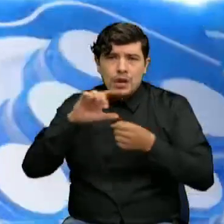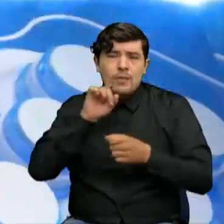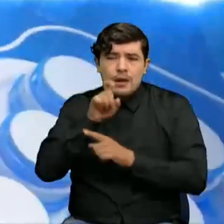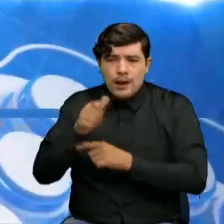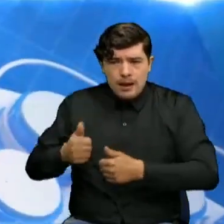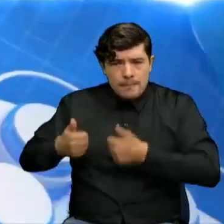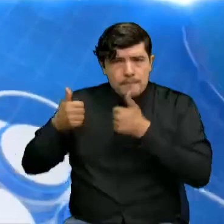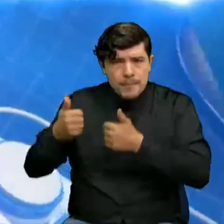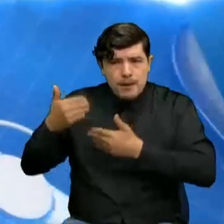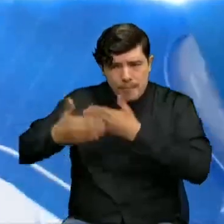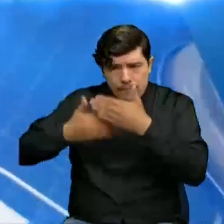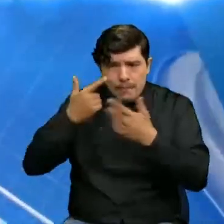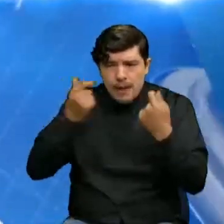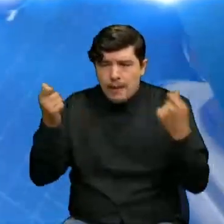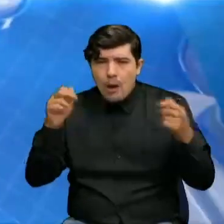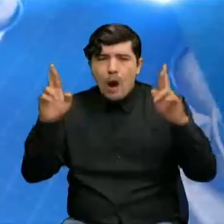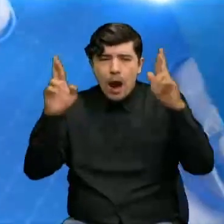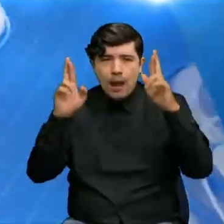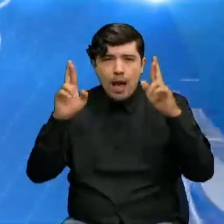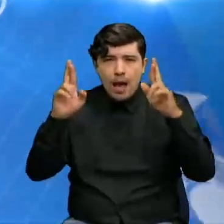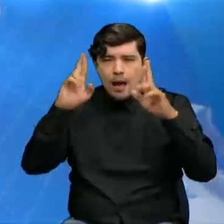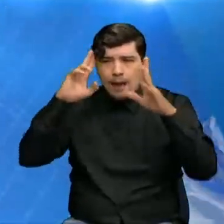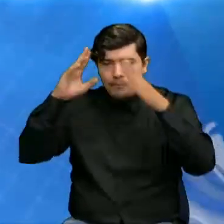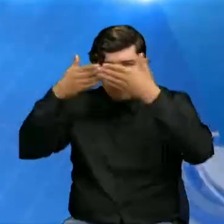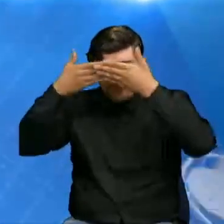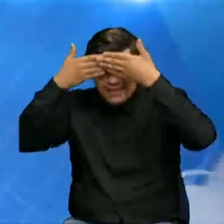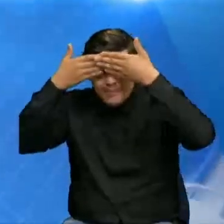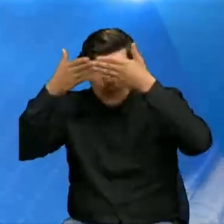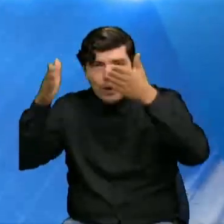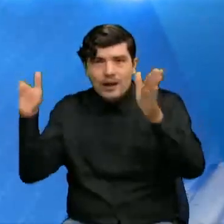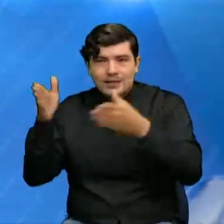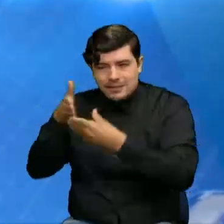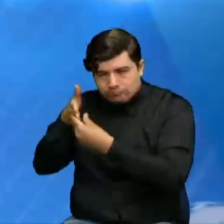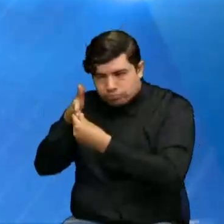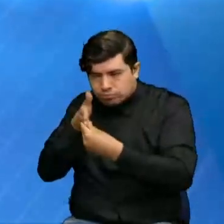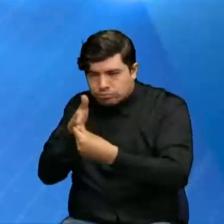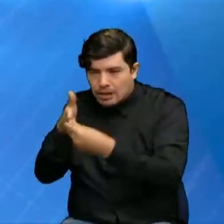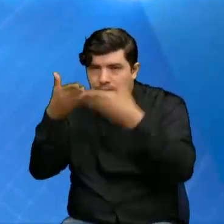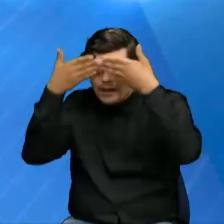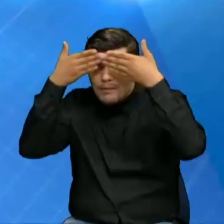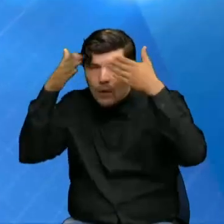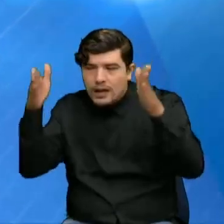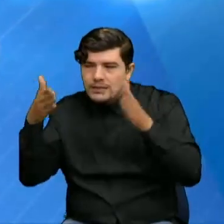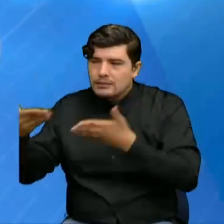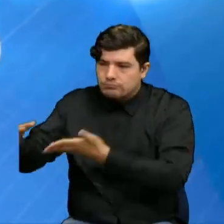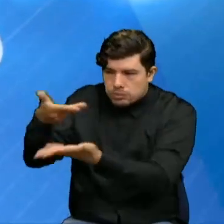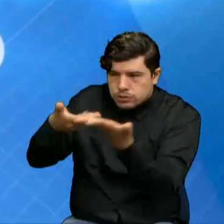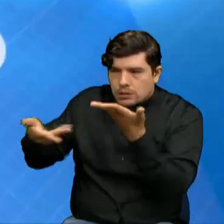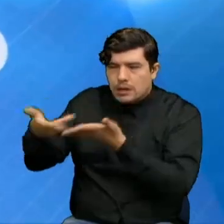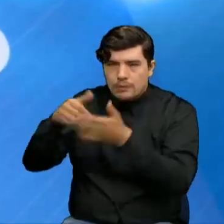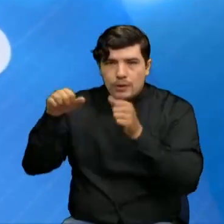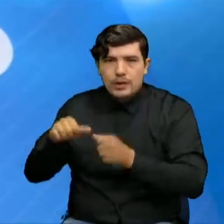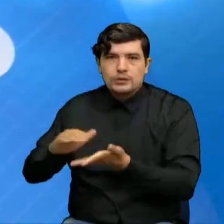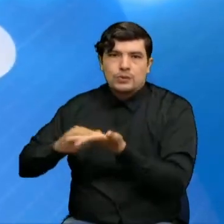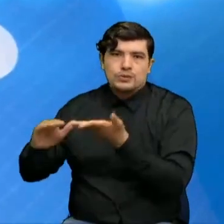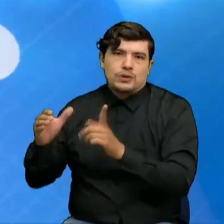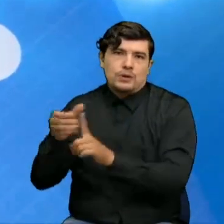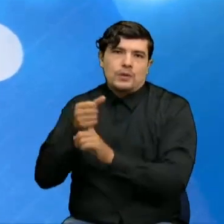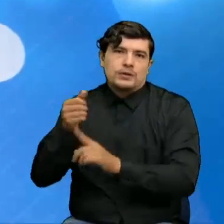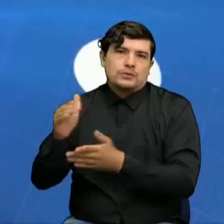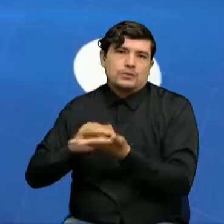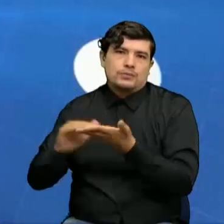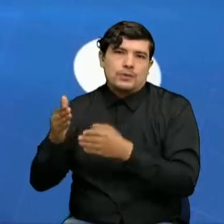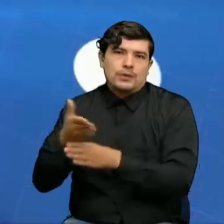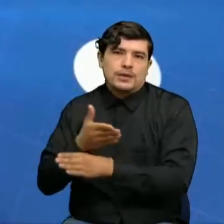democráticamente seguir construyendo una agenda para solucionar esos pendientes históricos que tenemos en la ciudad y en el país. Las autoridades rechazan los